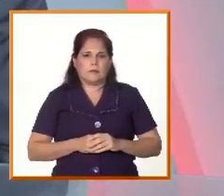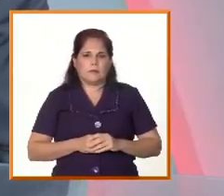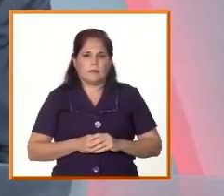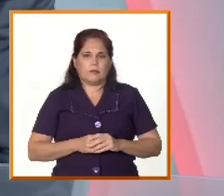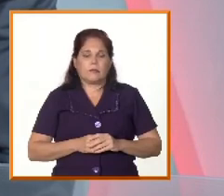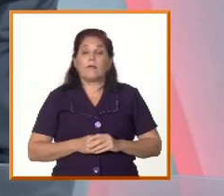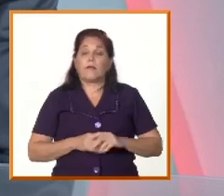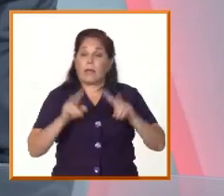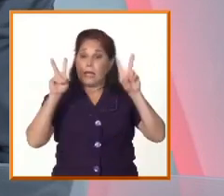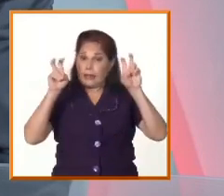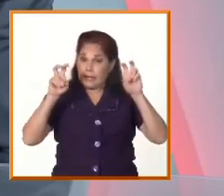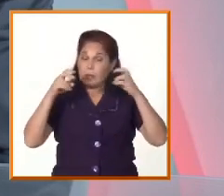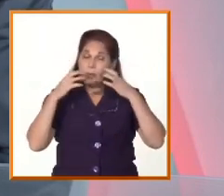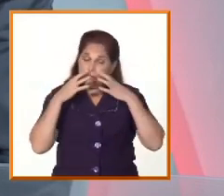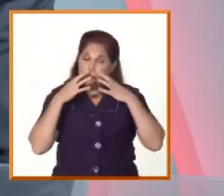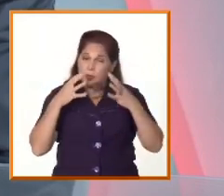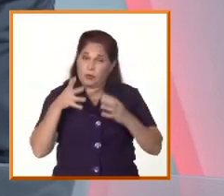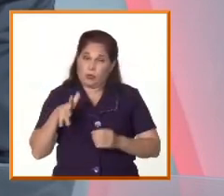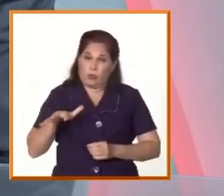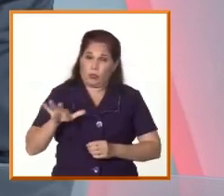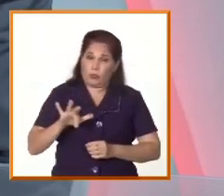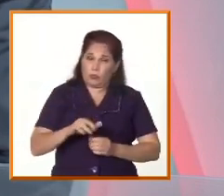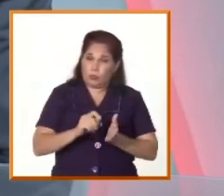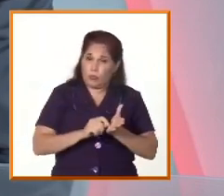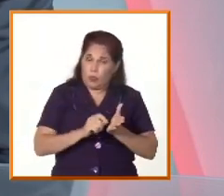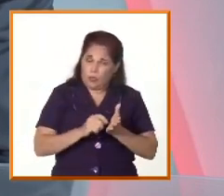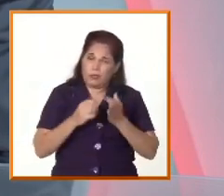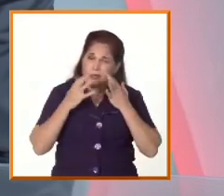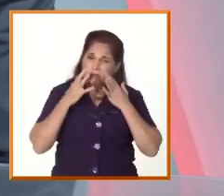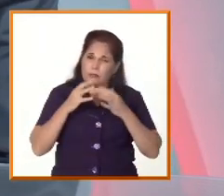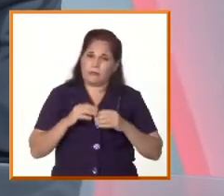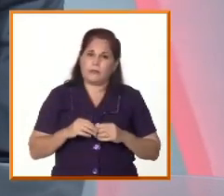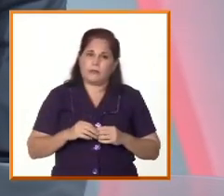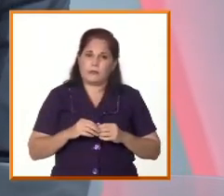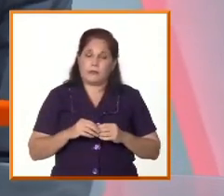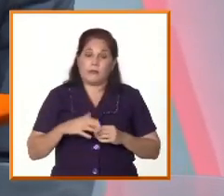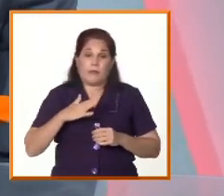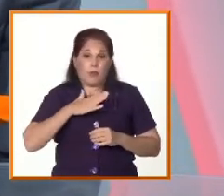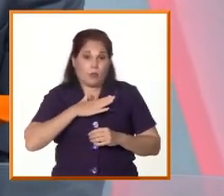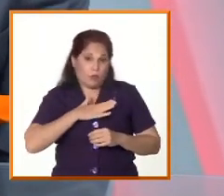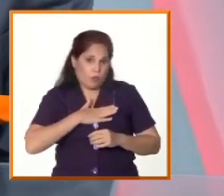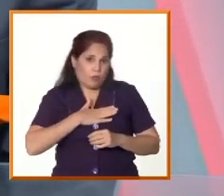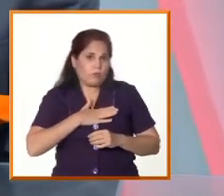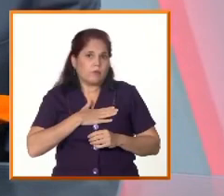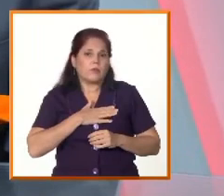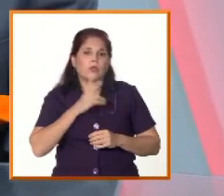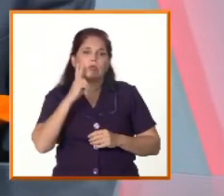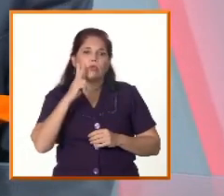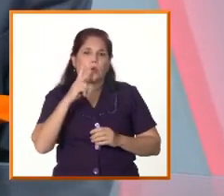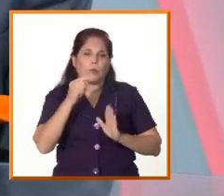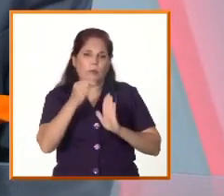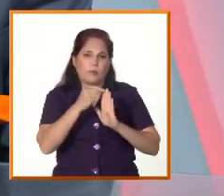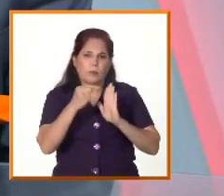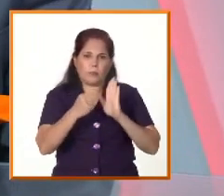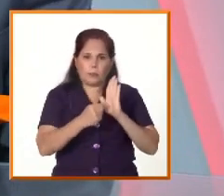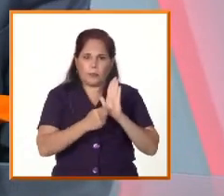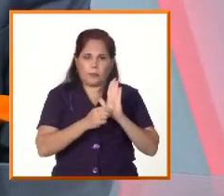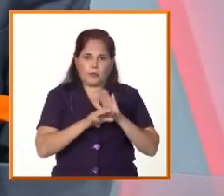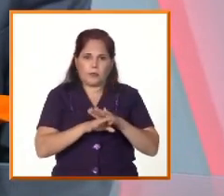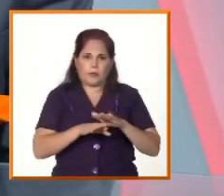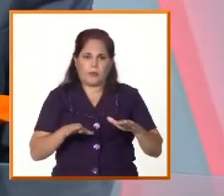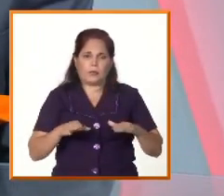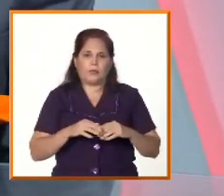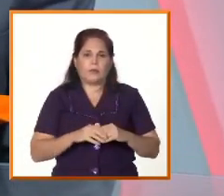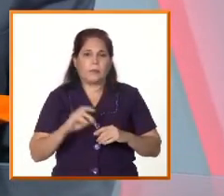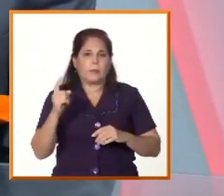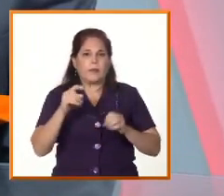son temas de la vida cotidiana que los cubanos les resulta de mucho interés yo relacionar dos aspectos o varios aspectos en